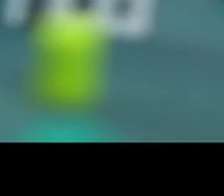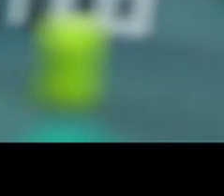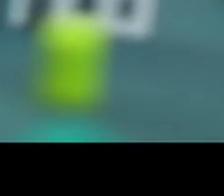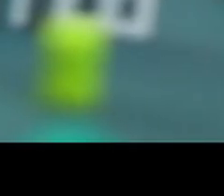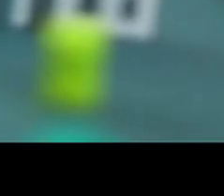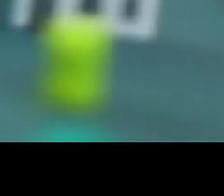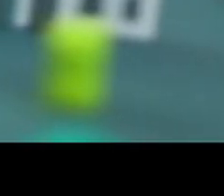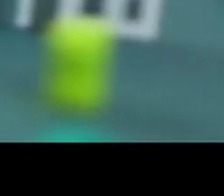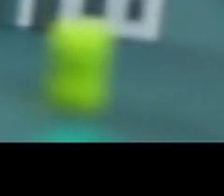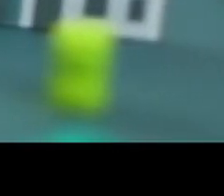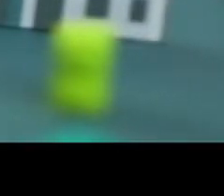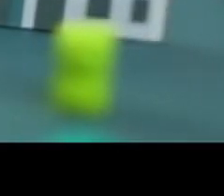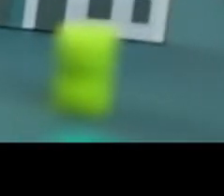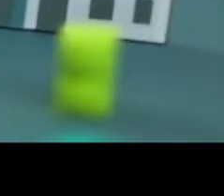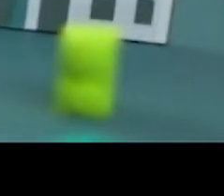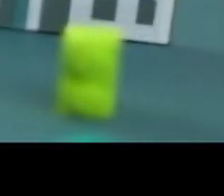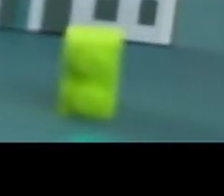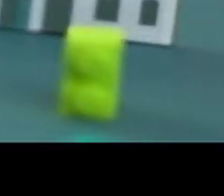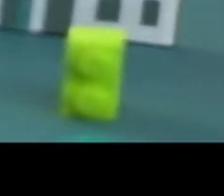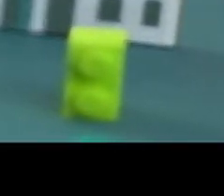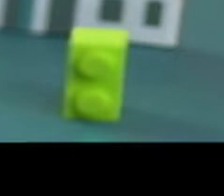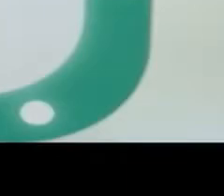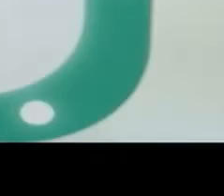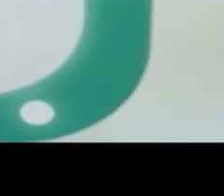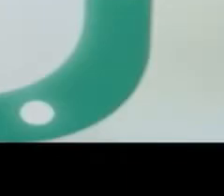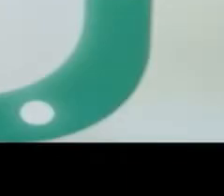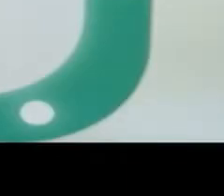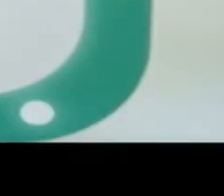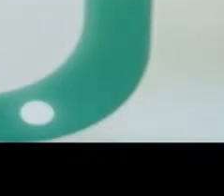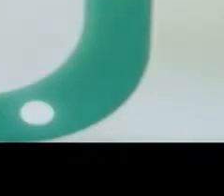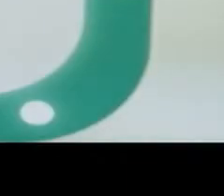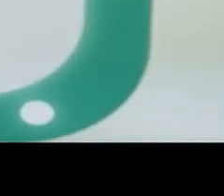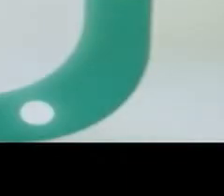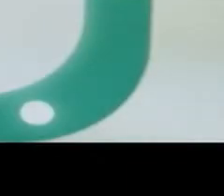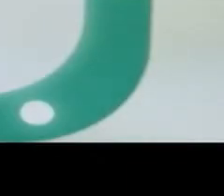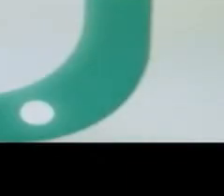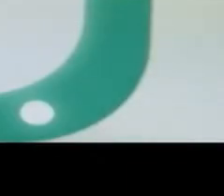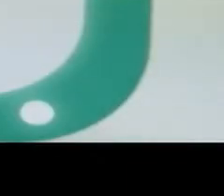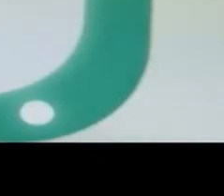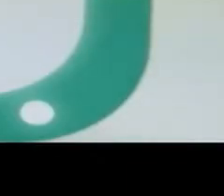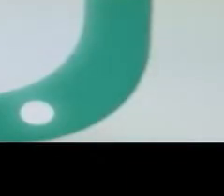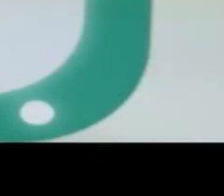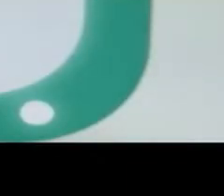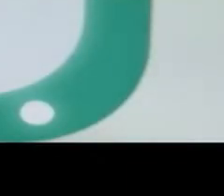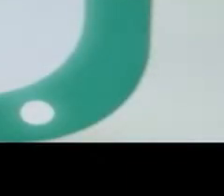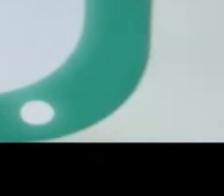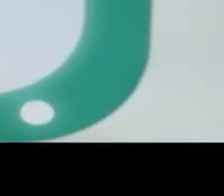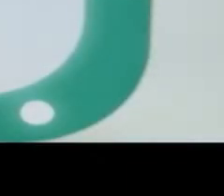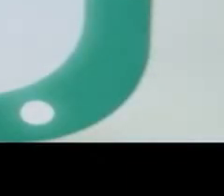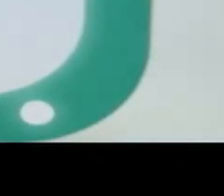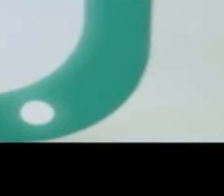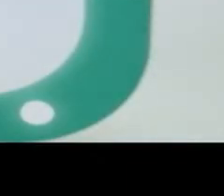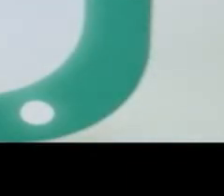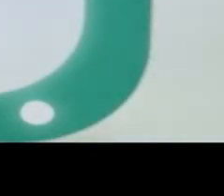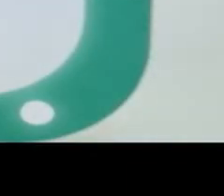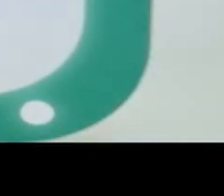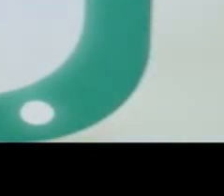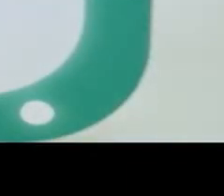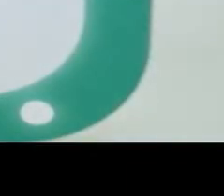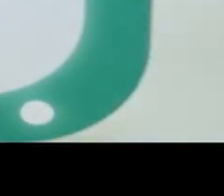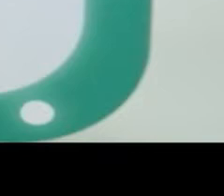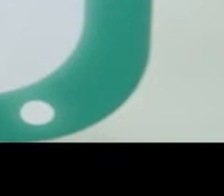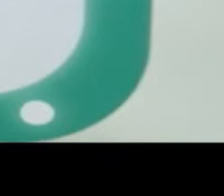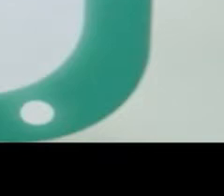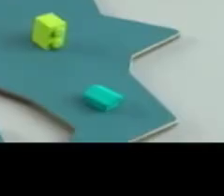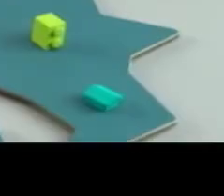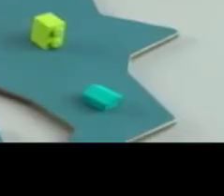ya contamos con varios centros de recarga y se están construyendo aún más. Descarbonicemos el transporte. Avancemos hacia